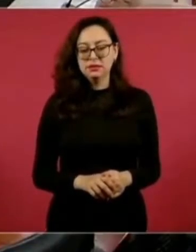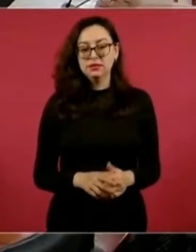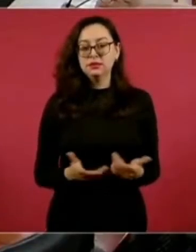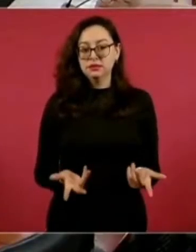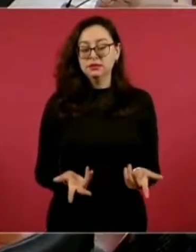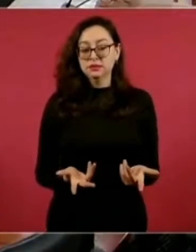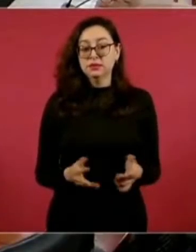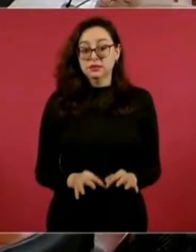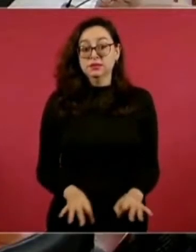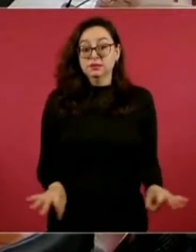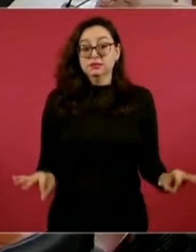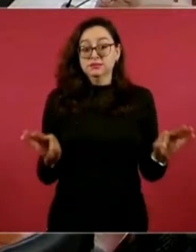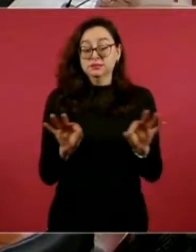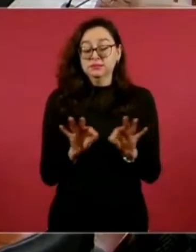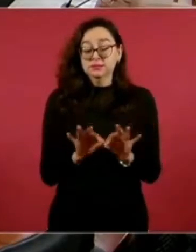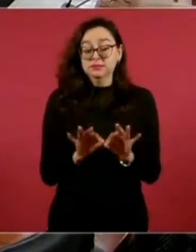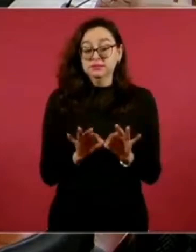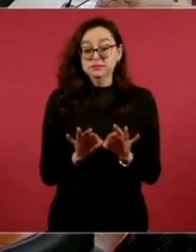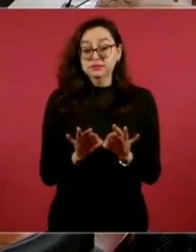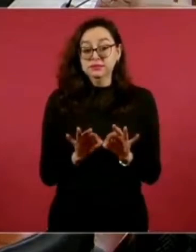esta opinión que yo estoy